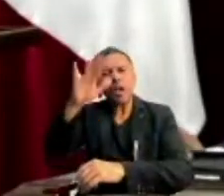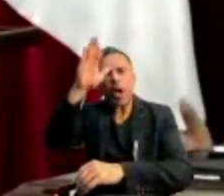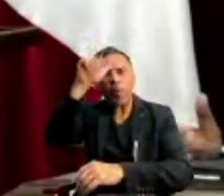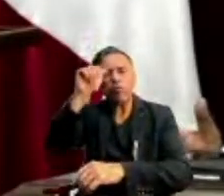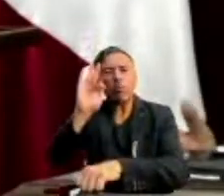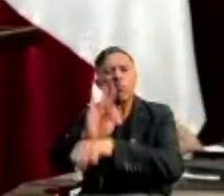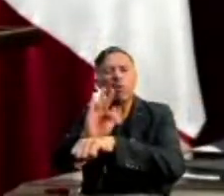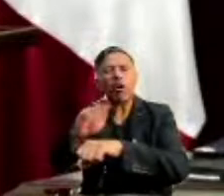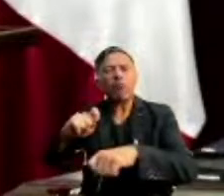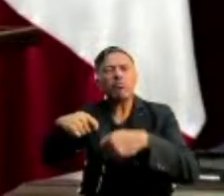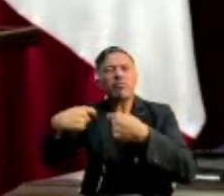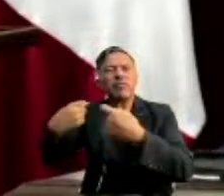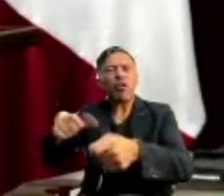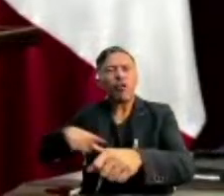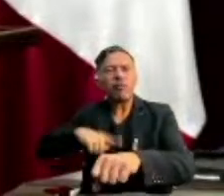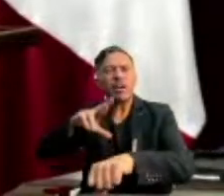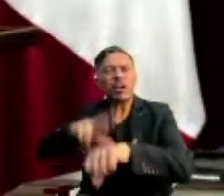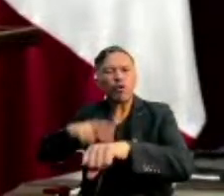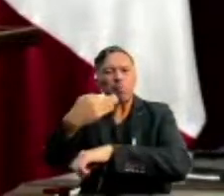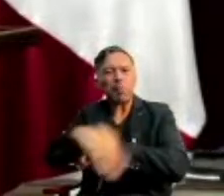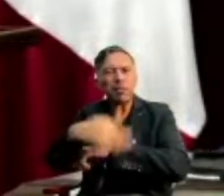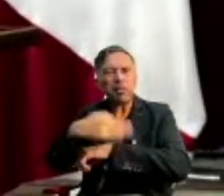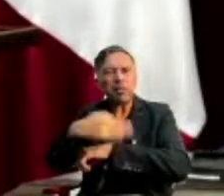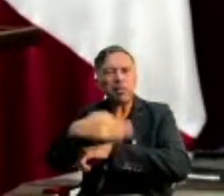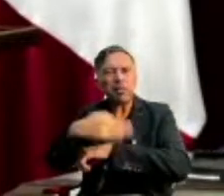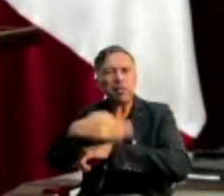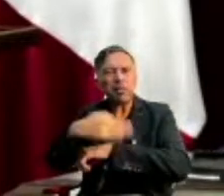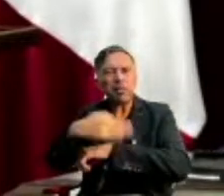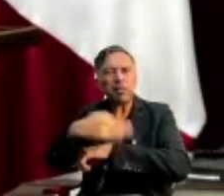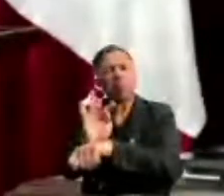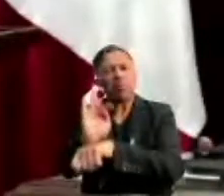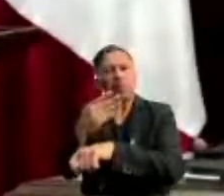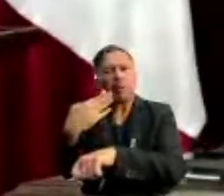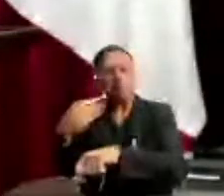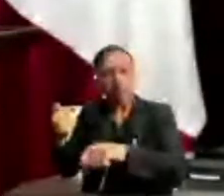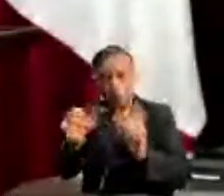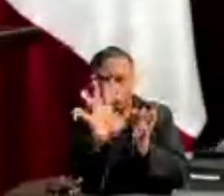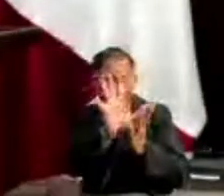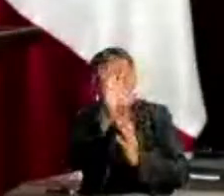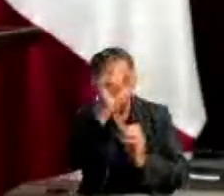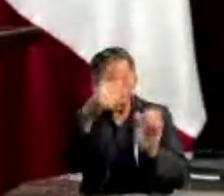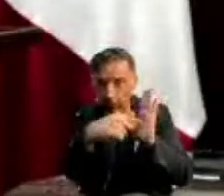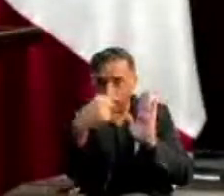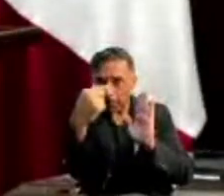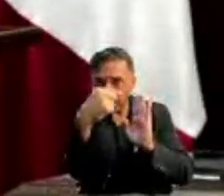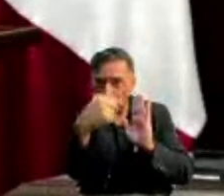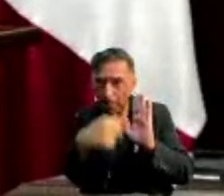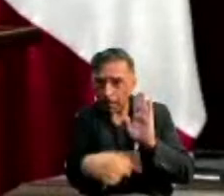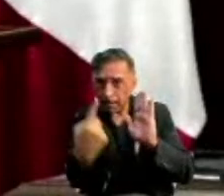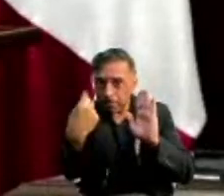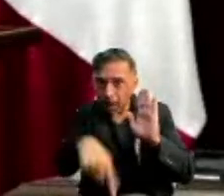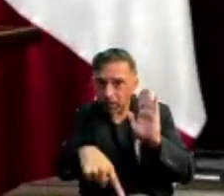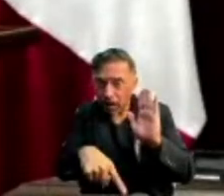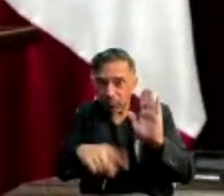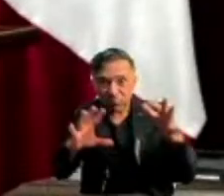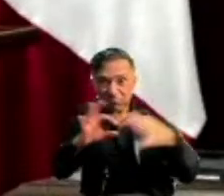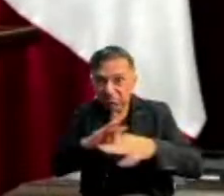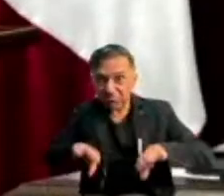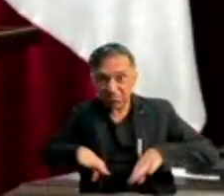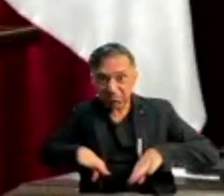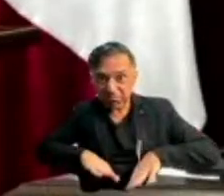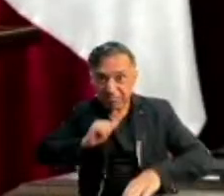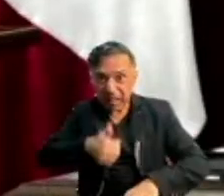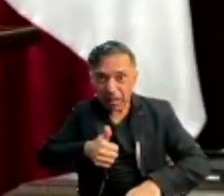pesar de no cumplir con ninguno de los requisitos constitucionales para poder serlo. Pues incluso